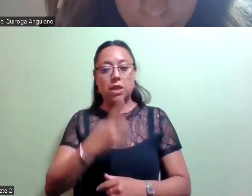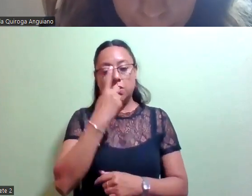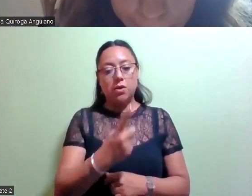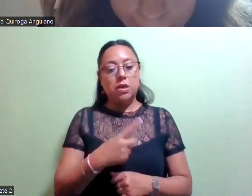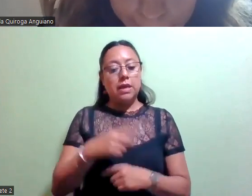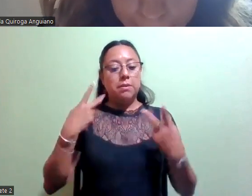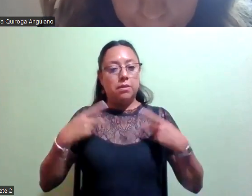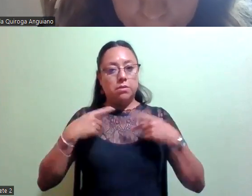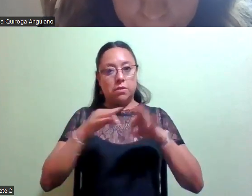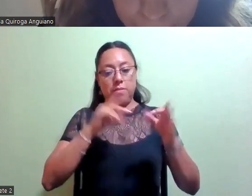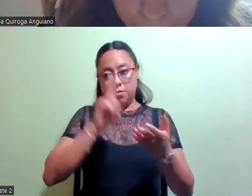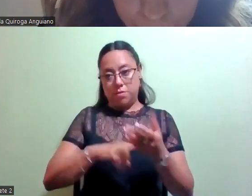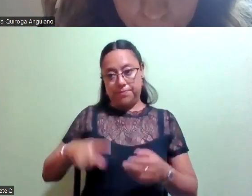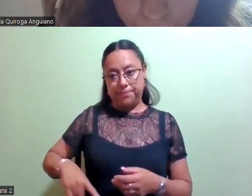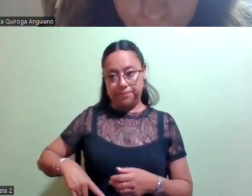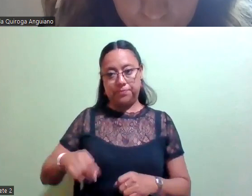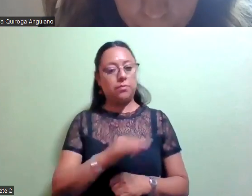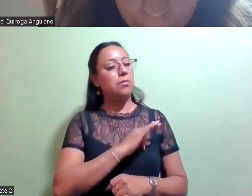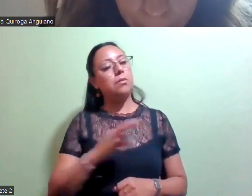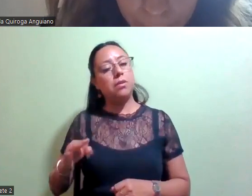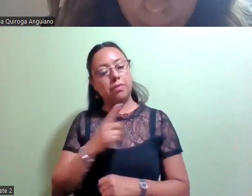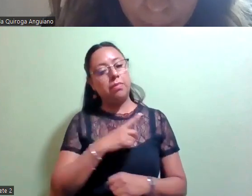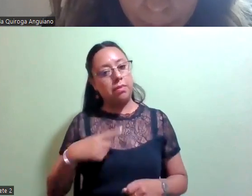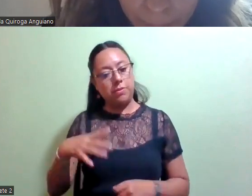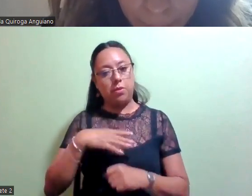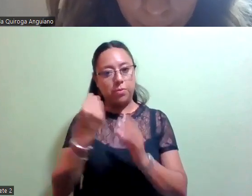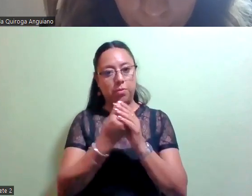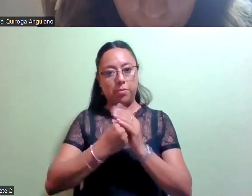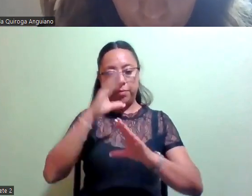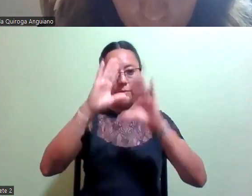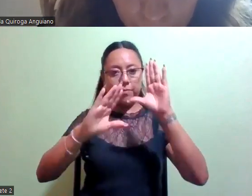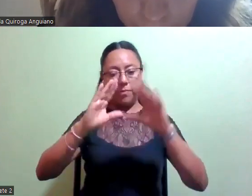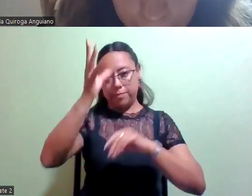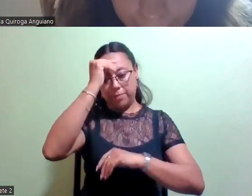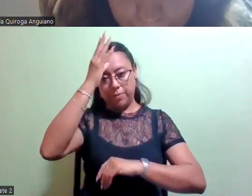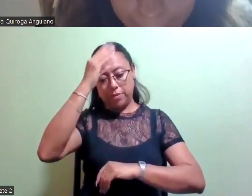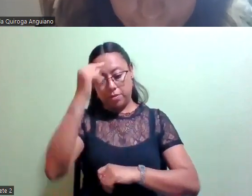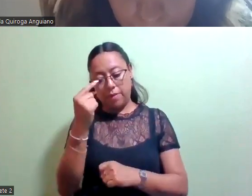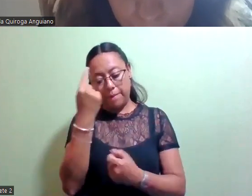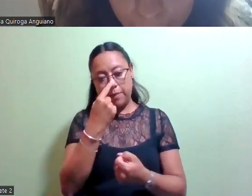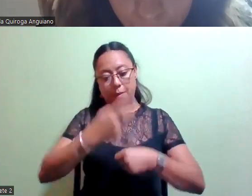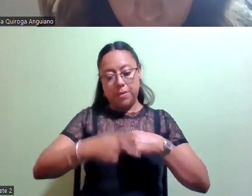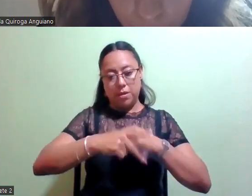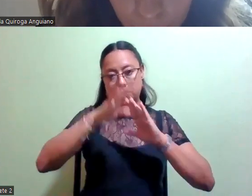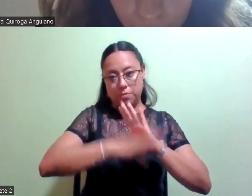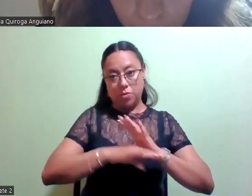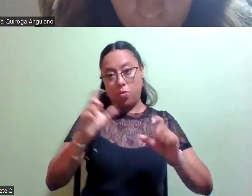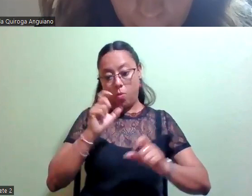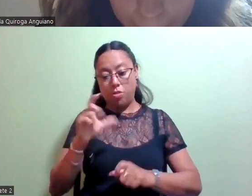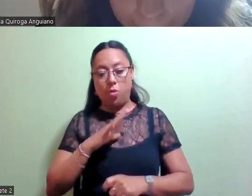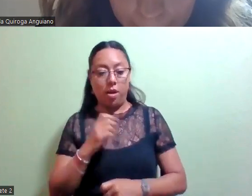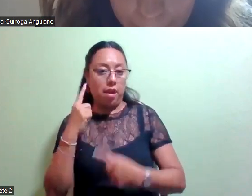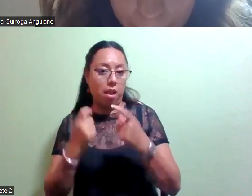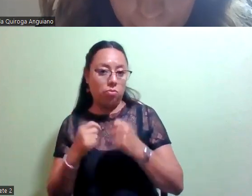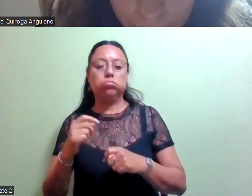capacitación continua para la actuación oportuna que ayude a reducir los riesgos con los animales en casos de desastres naturales.